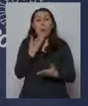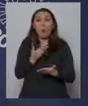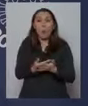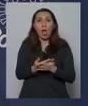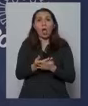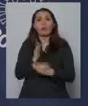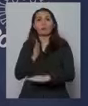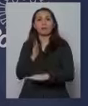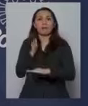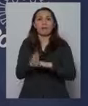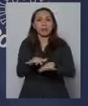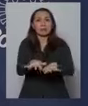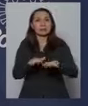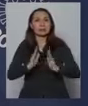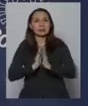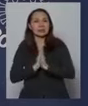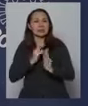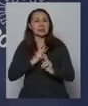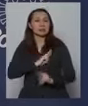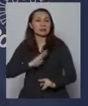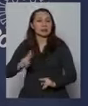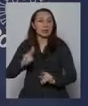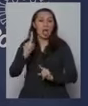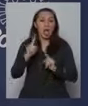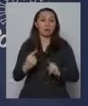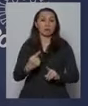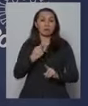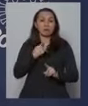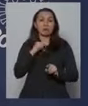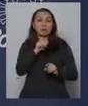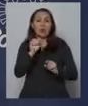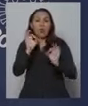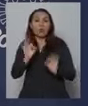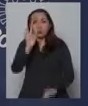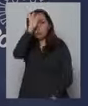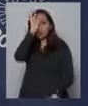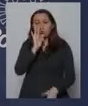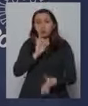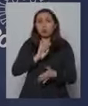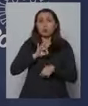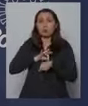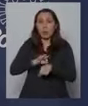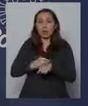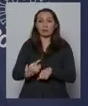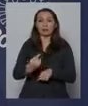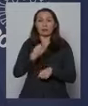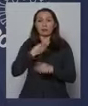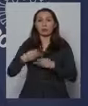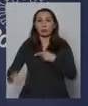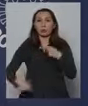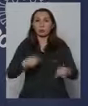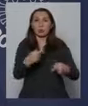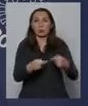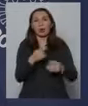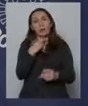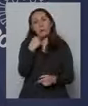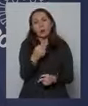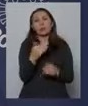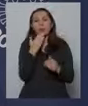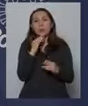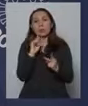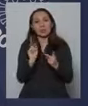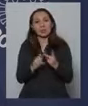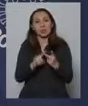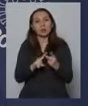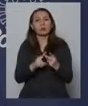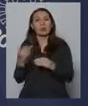de ir a alguna ceremonia, sobre todo ante infectados también que han sido funcionarios médicos? Y en segundo lugar, preguntarle respecto a una petición